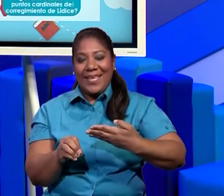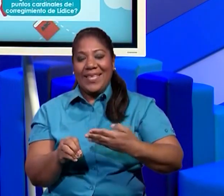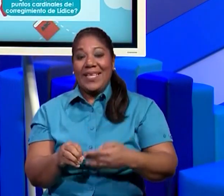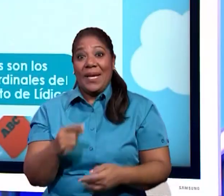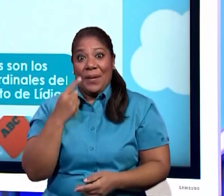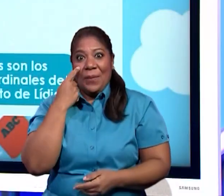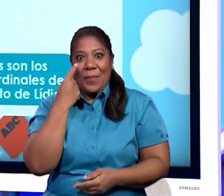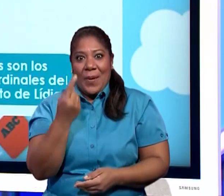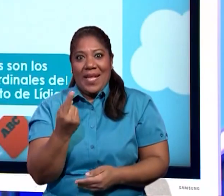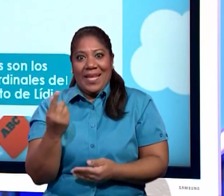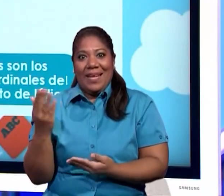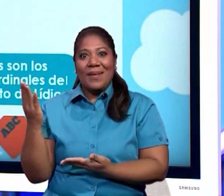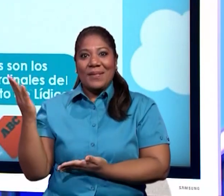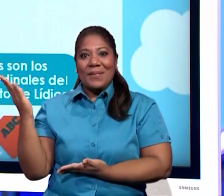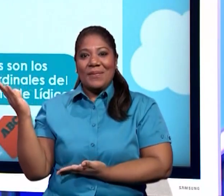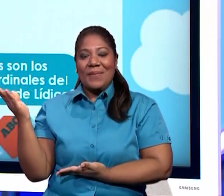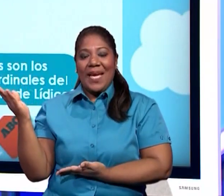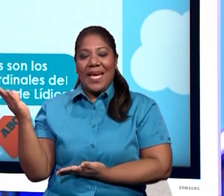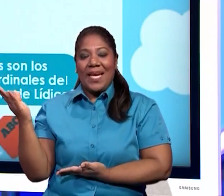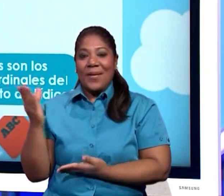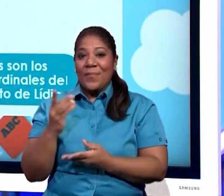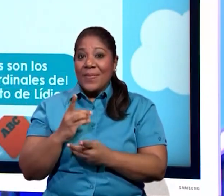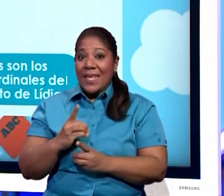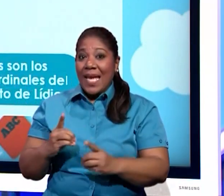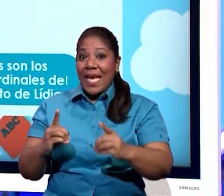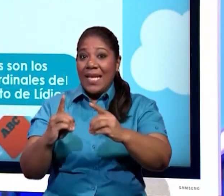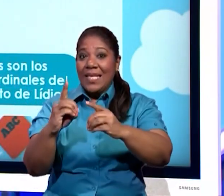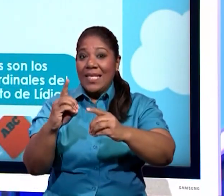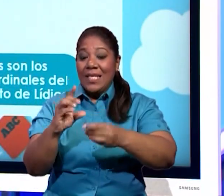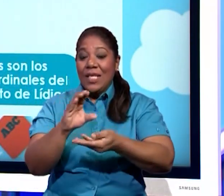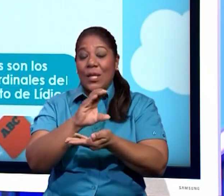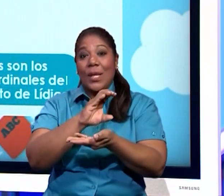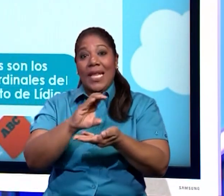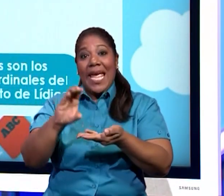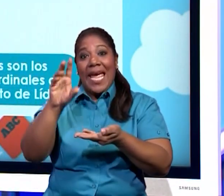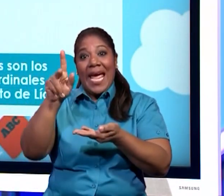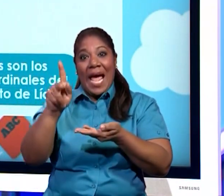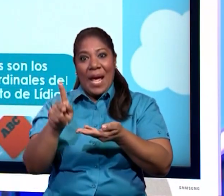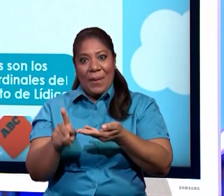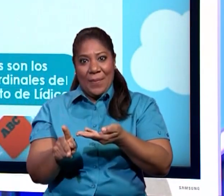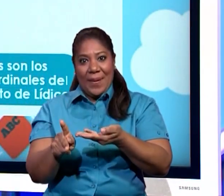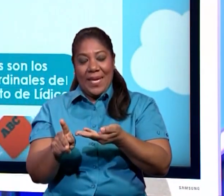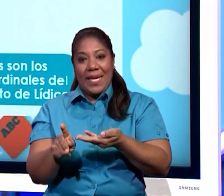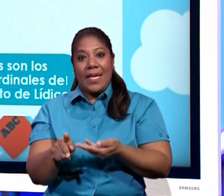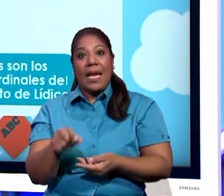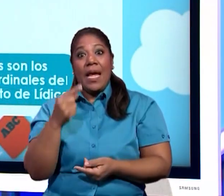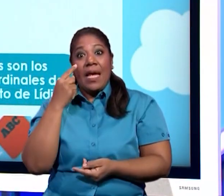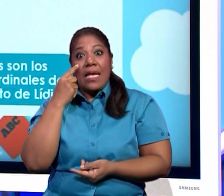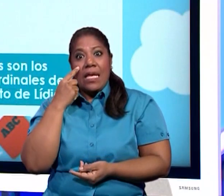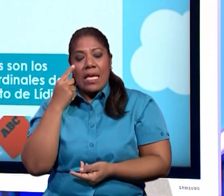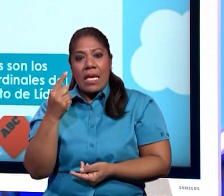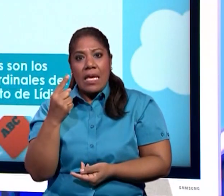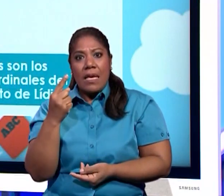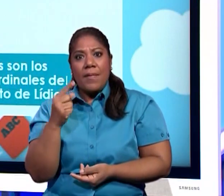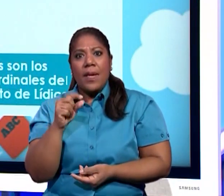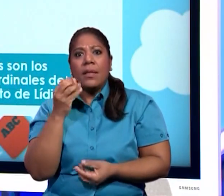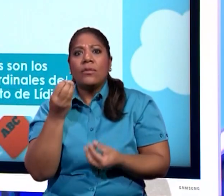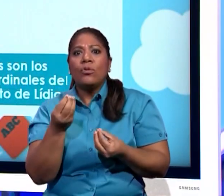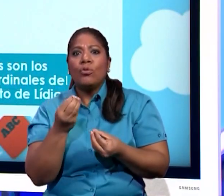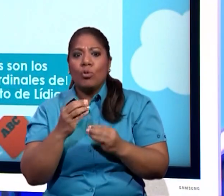Observamos allí el distrito de Capira. Y observamos dentro de él sus